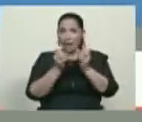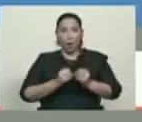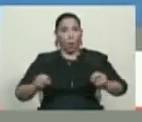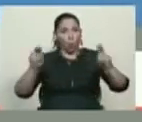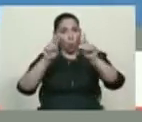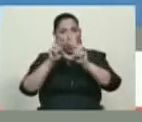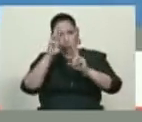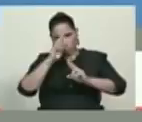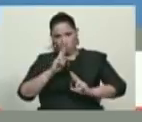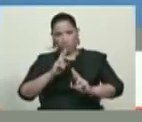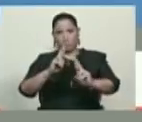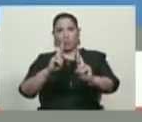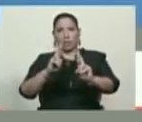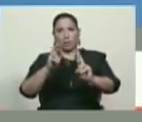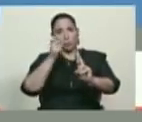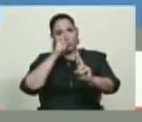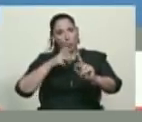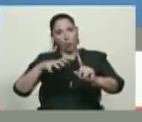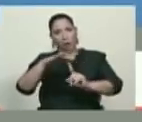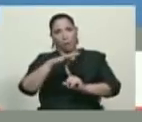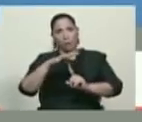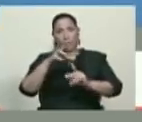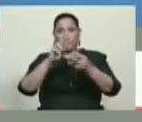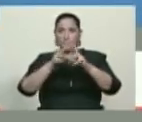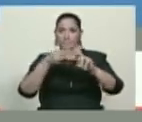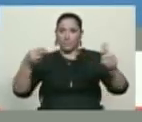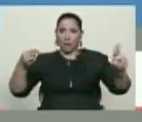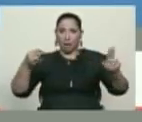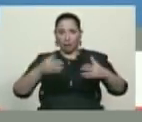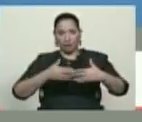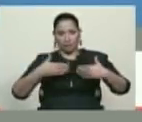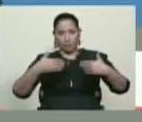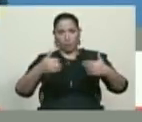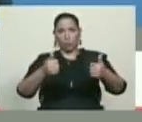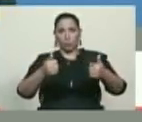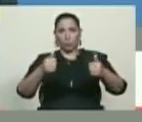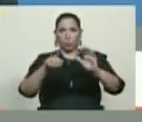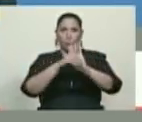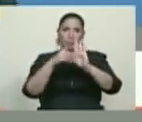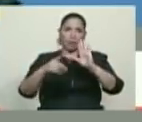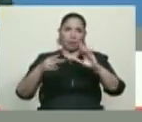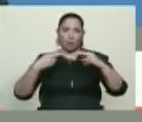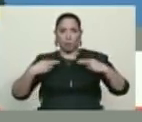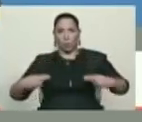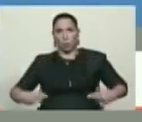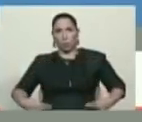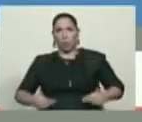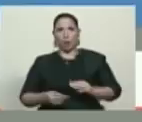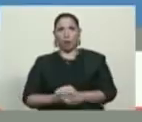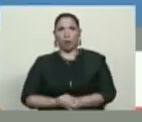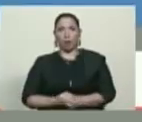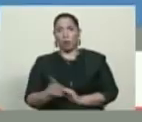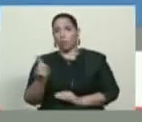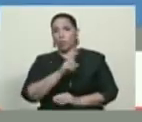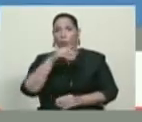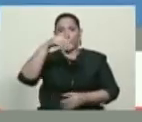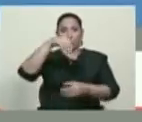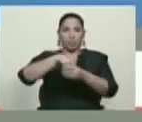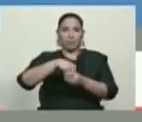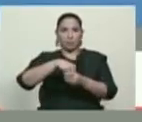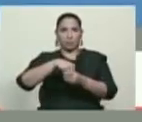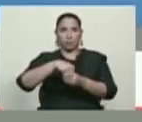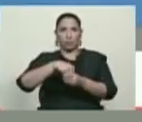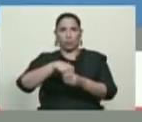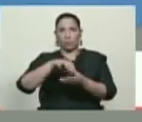a la autodeterminación de los pueblos, la paz, la seguridad, los derechos humanos, la no intervención en los